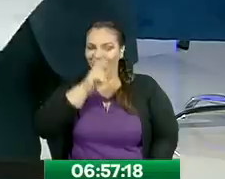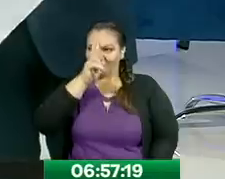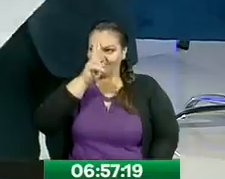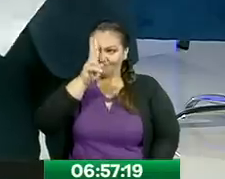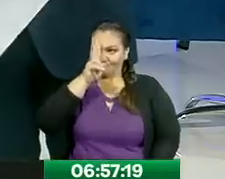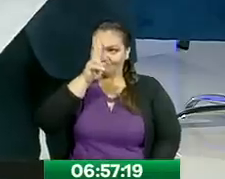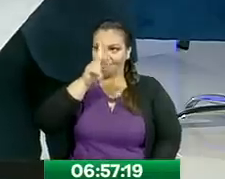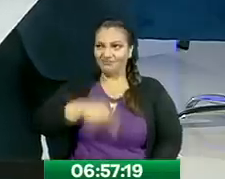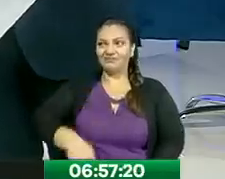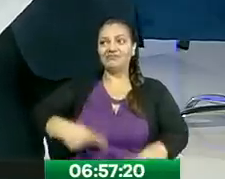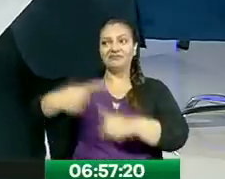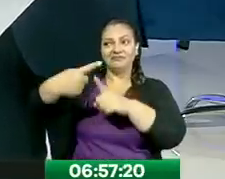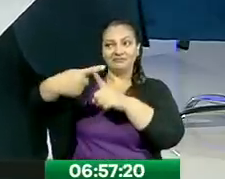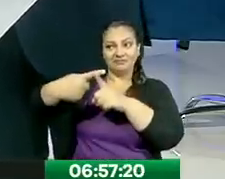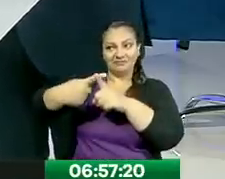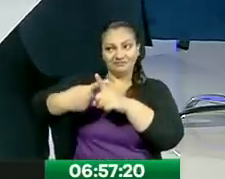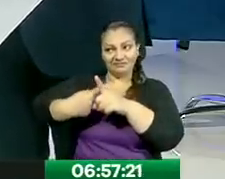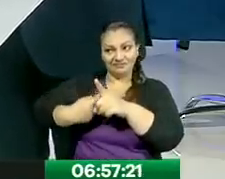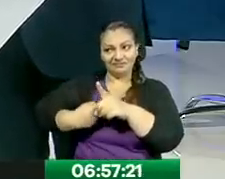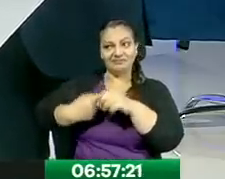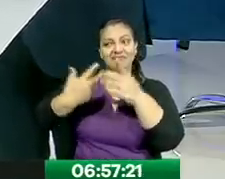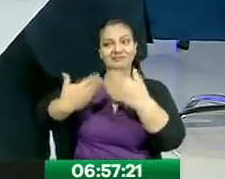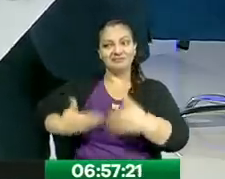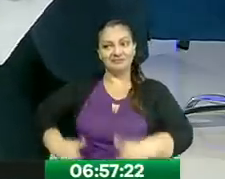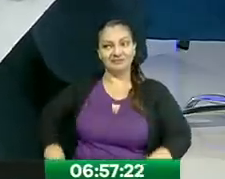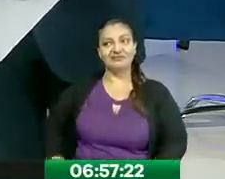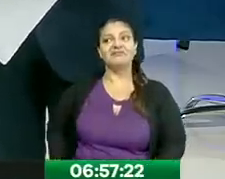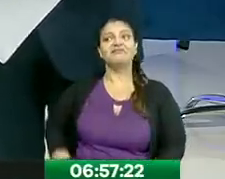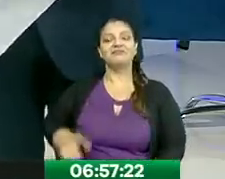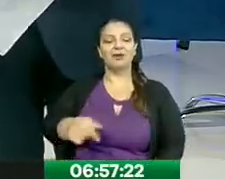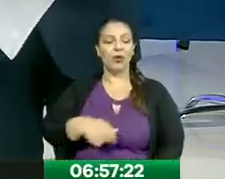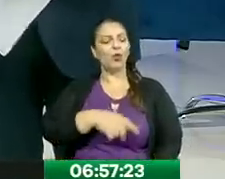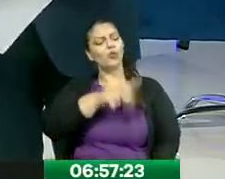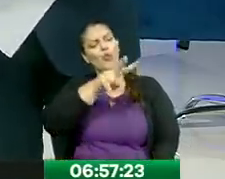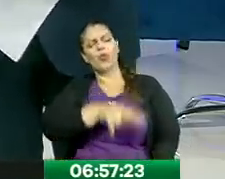proyectado para mí así